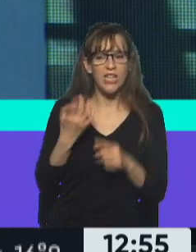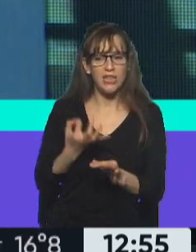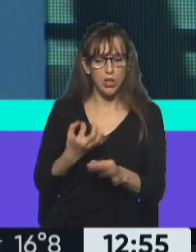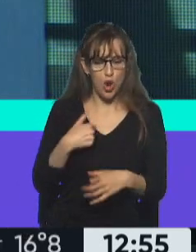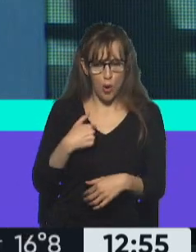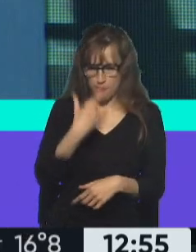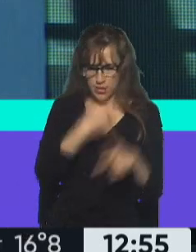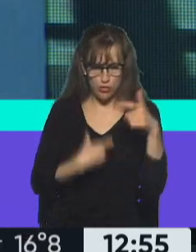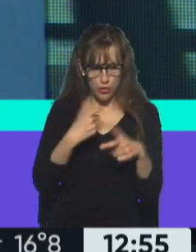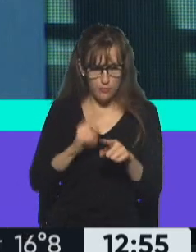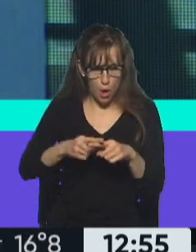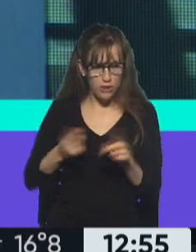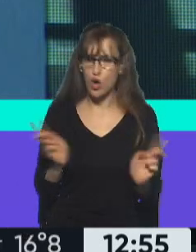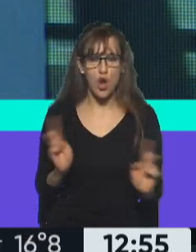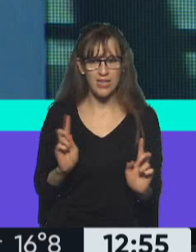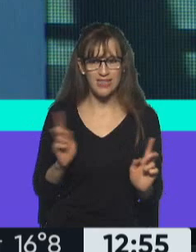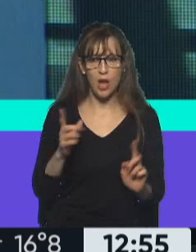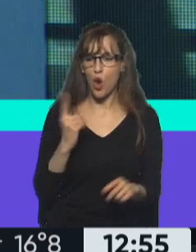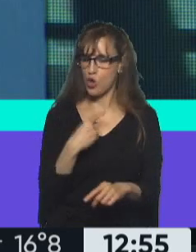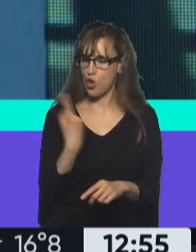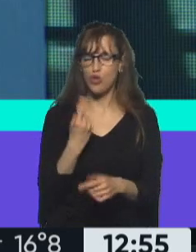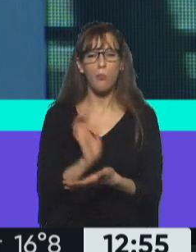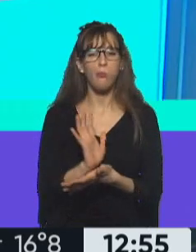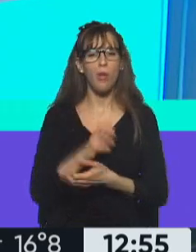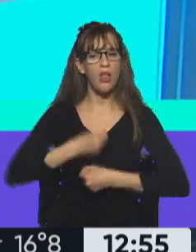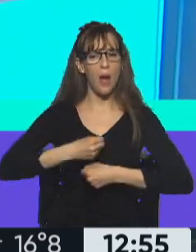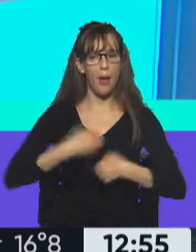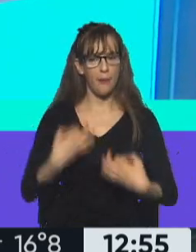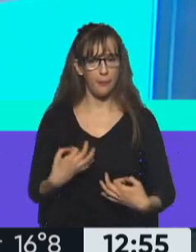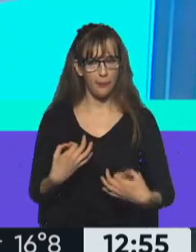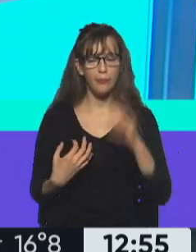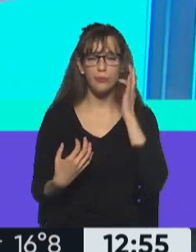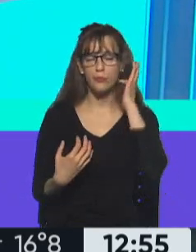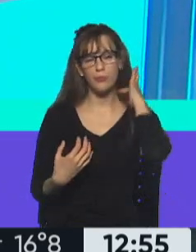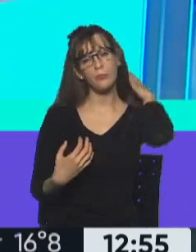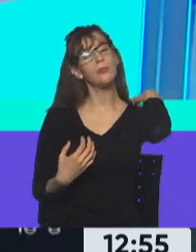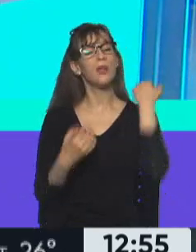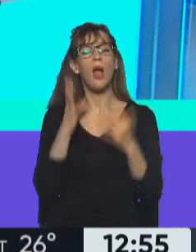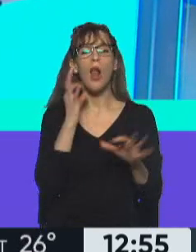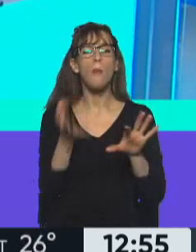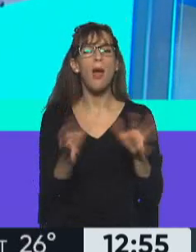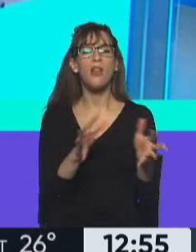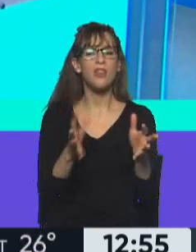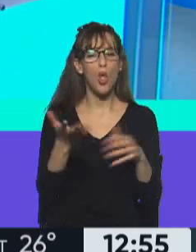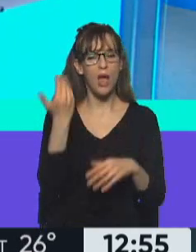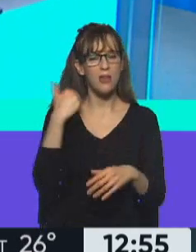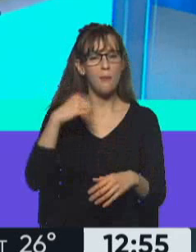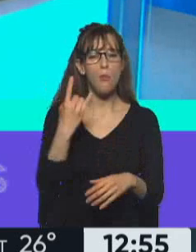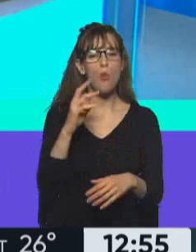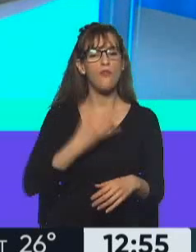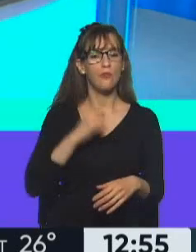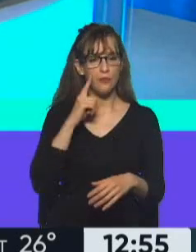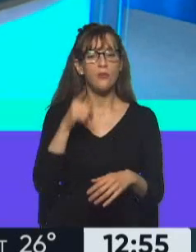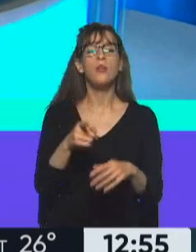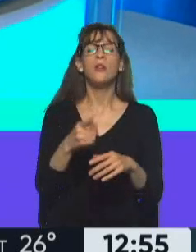muy administradores eficientes deciden ser eso es la anti política bueno algo parecido dijo ayer ricardo lópez murphy no que se acaba de confirmar que era cuarto en la